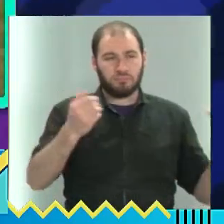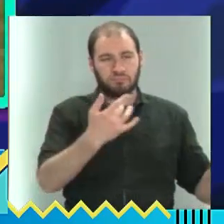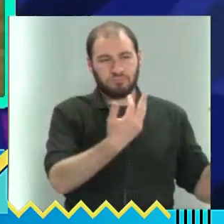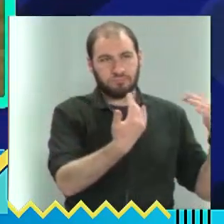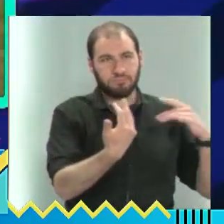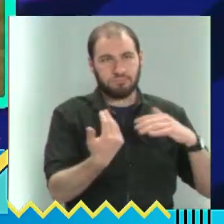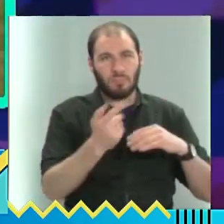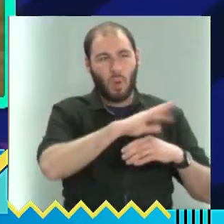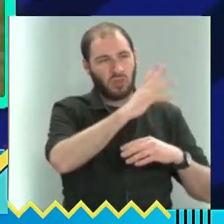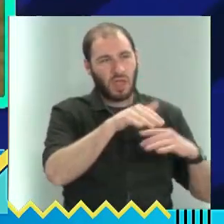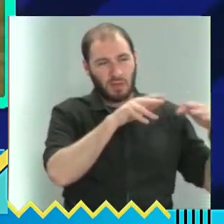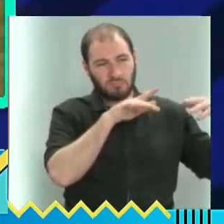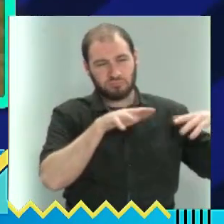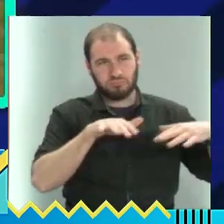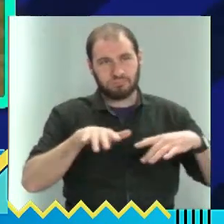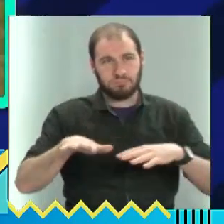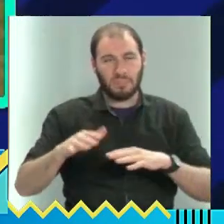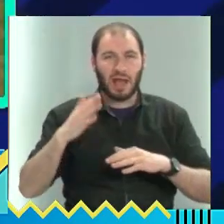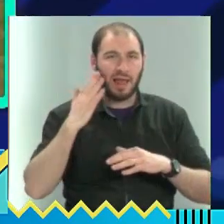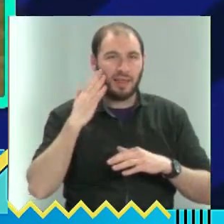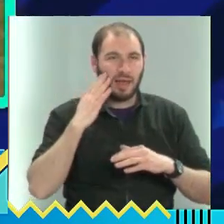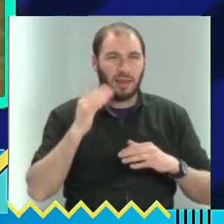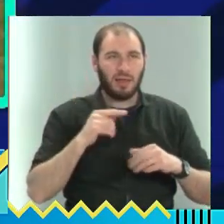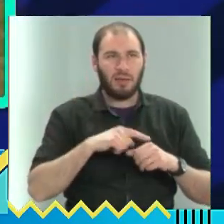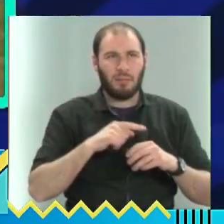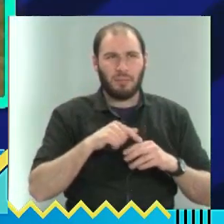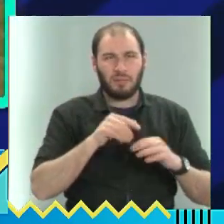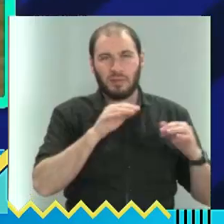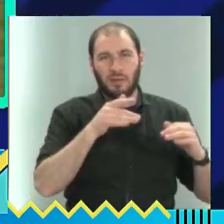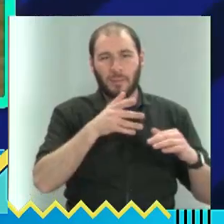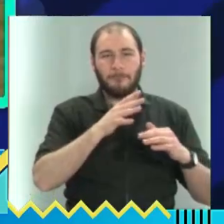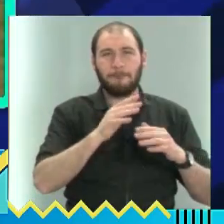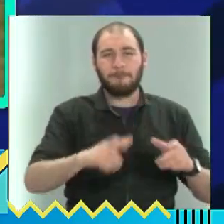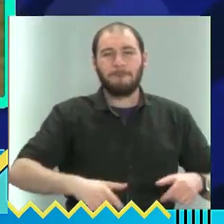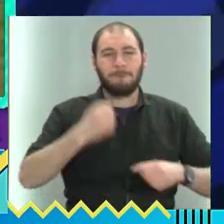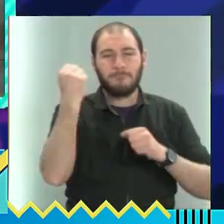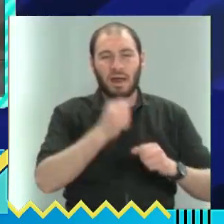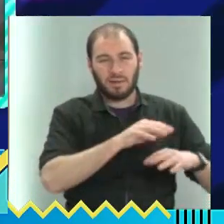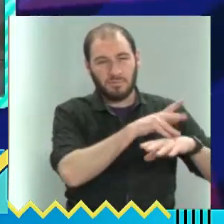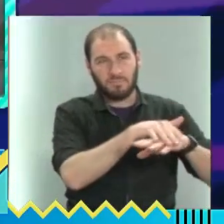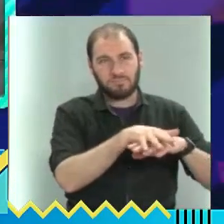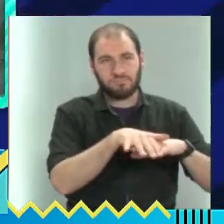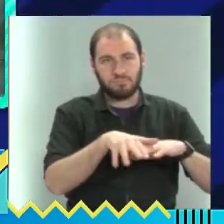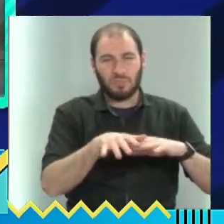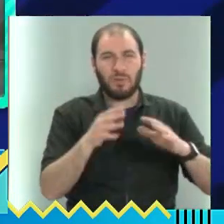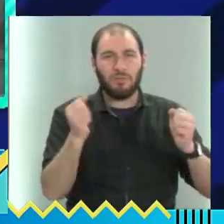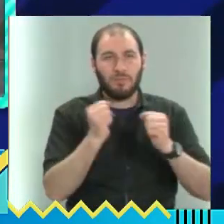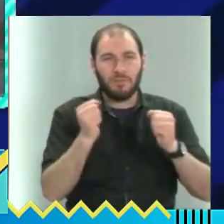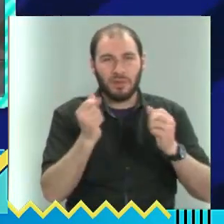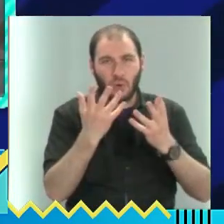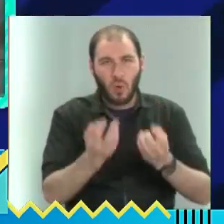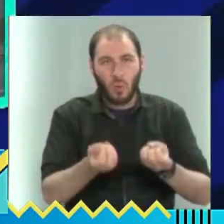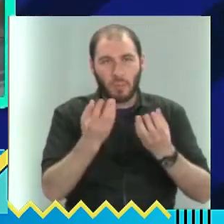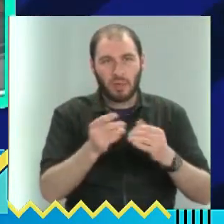del pedemonte a la tardecita pasaban a través de este tamiz del parque, se refrescaban y se